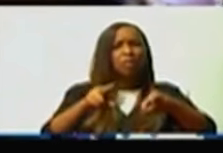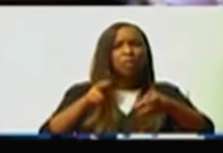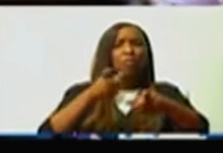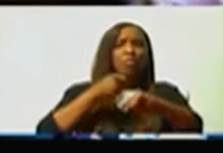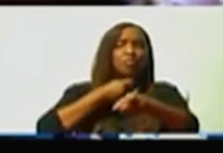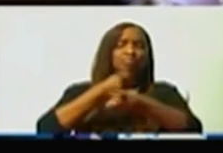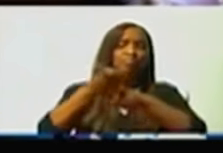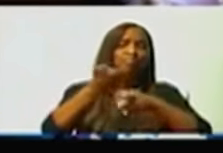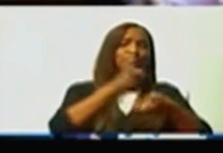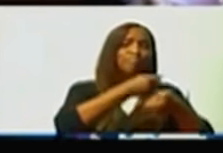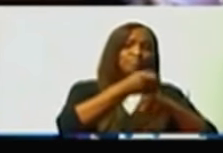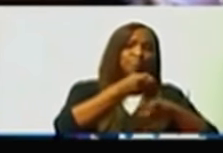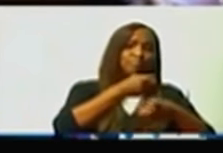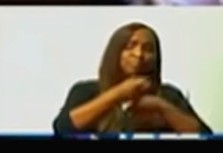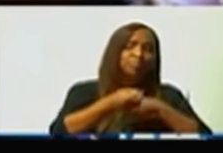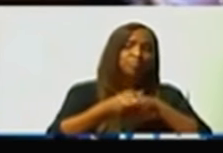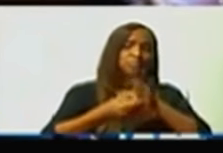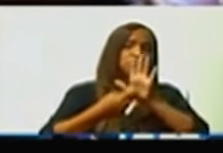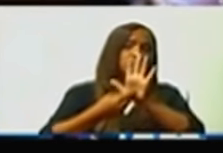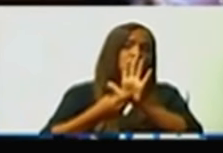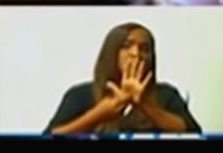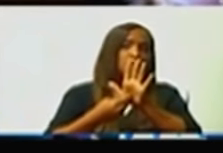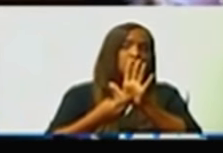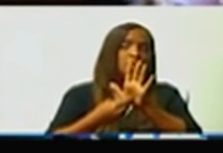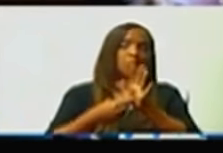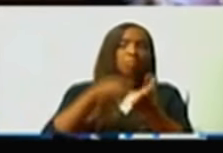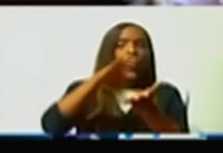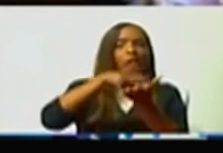arroz, muchos que estaban ya